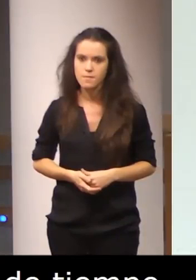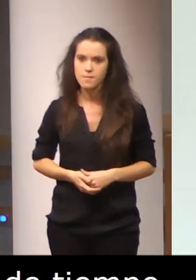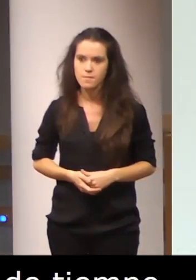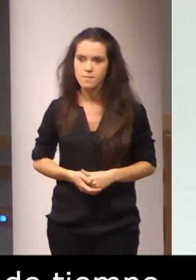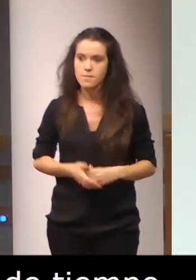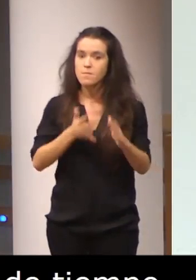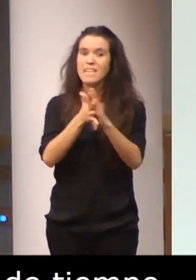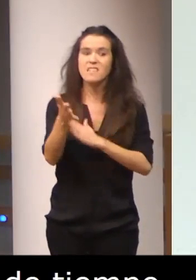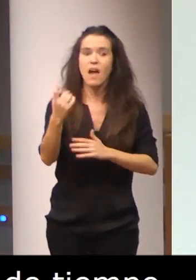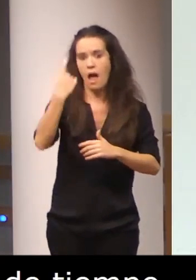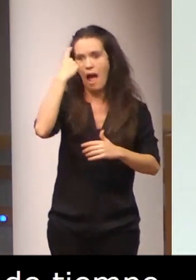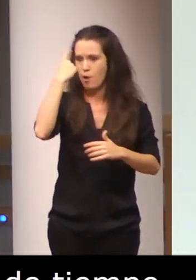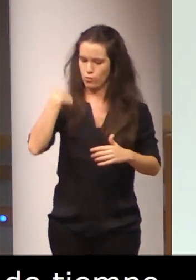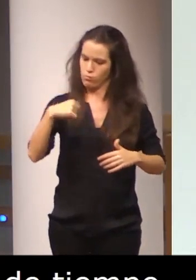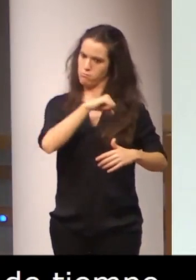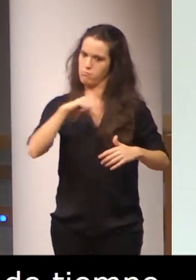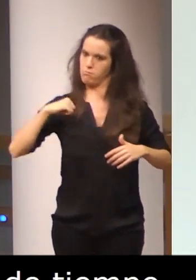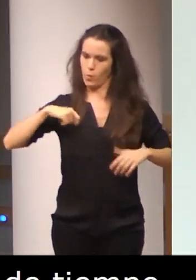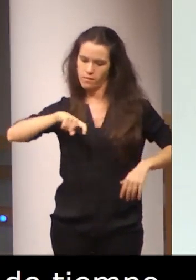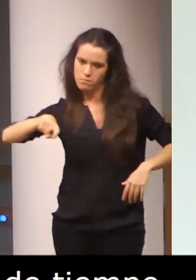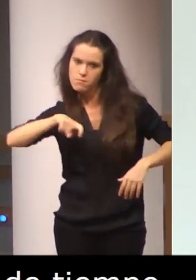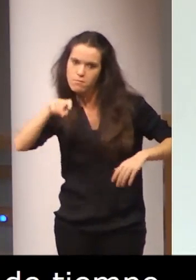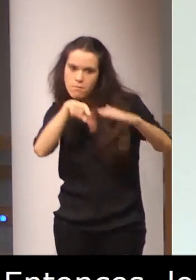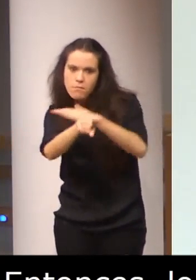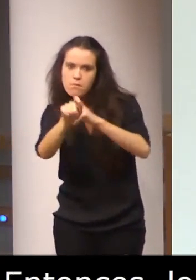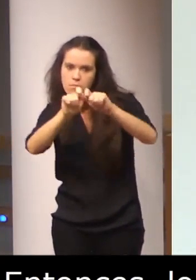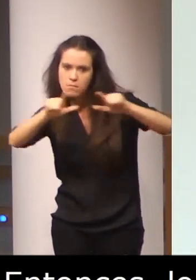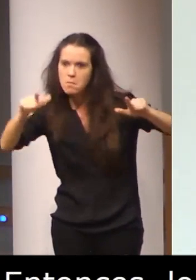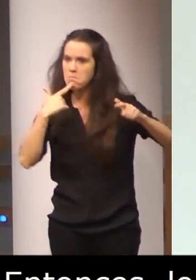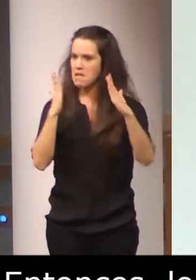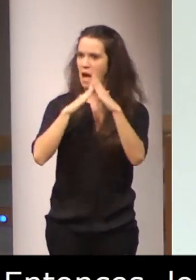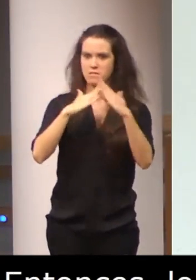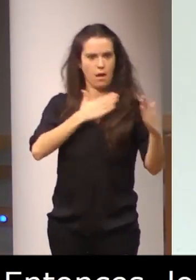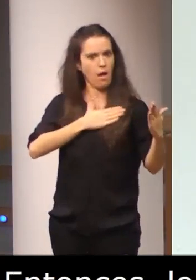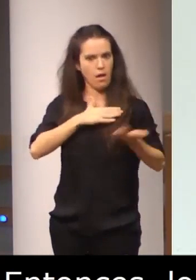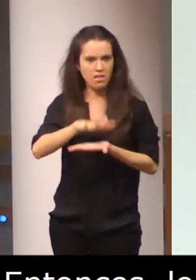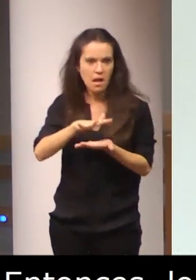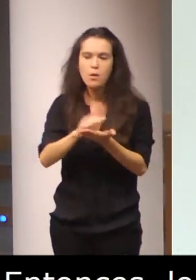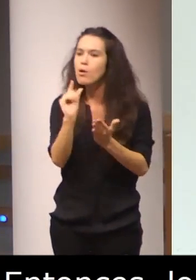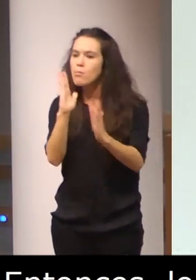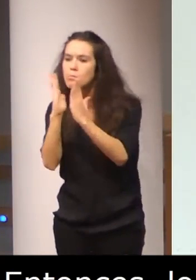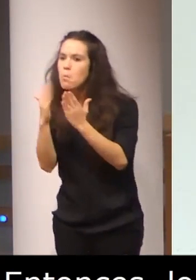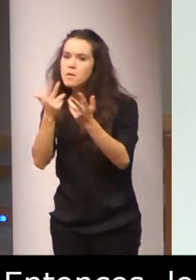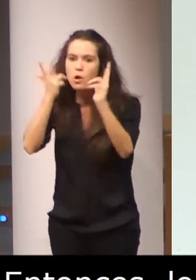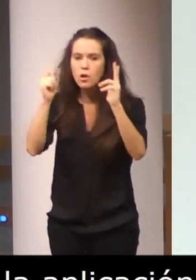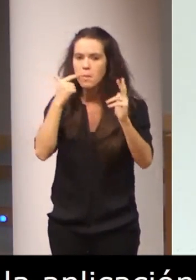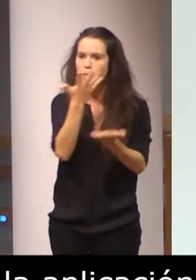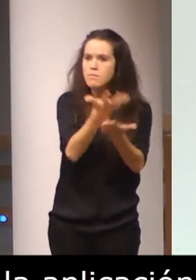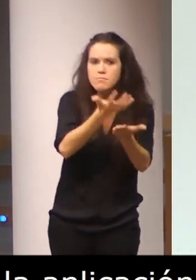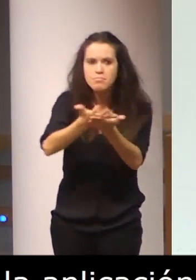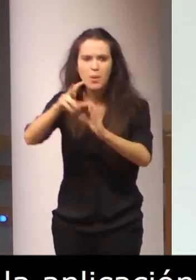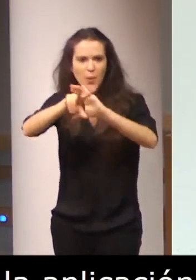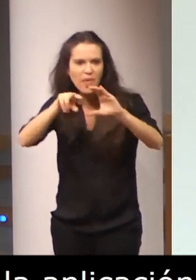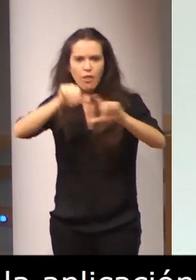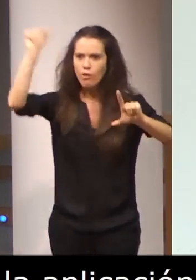se meten dentro de la aplicación y pueden acceder en cualquier momento desde su casa, cuando tienen un momento, pueden bajar los vídeos, ver los